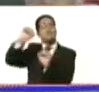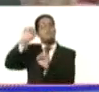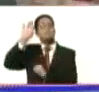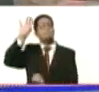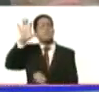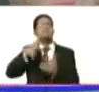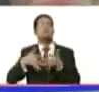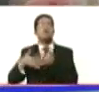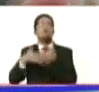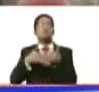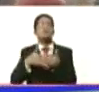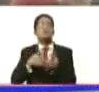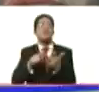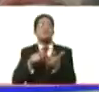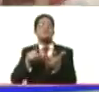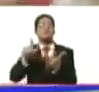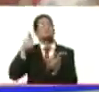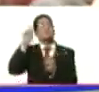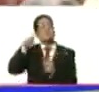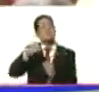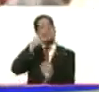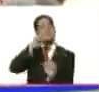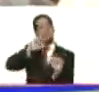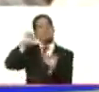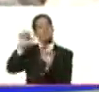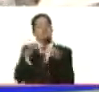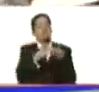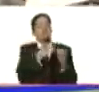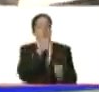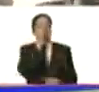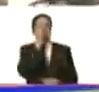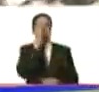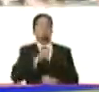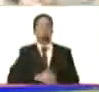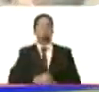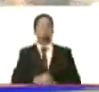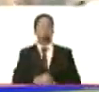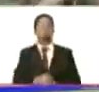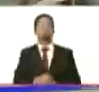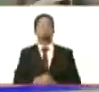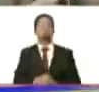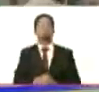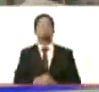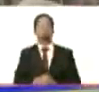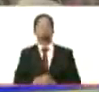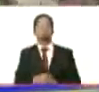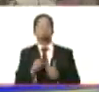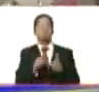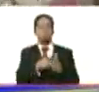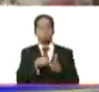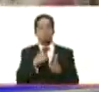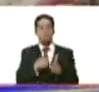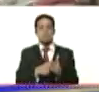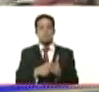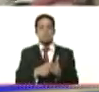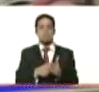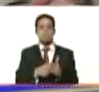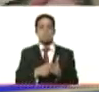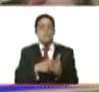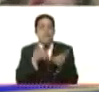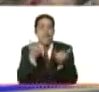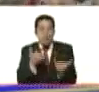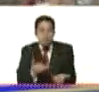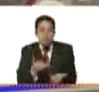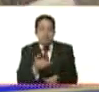y antioligárquica. ¿Qué mejor momento para acompañar a nuestros